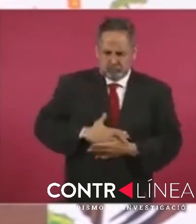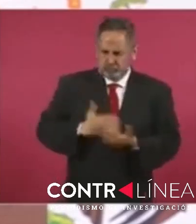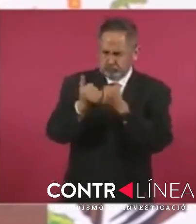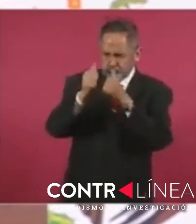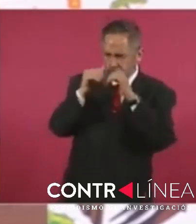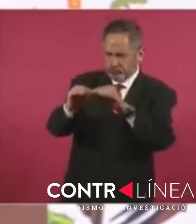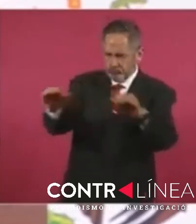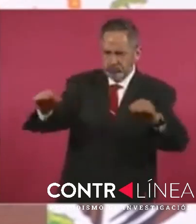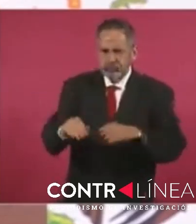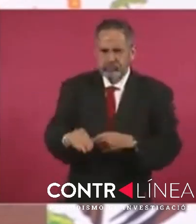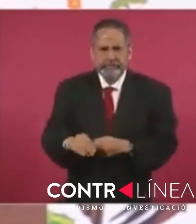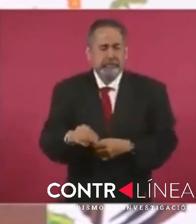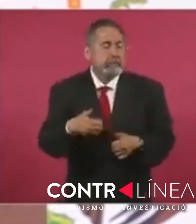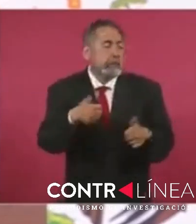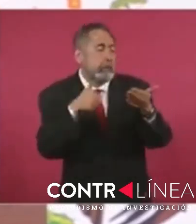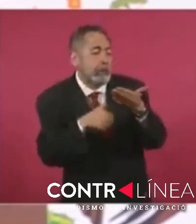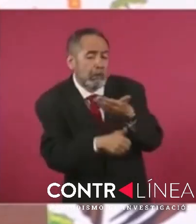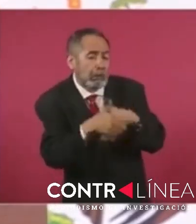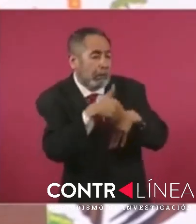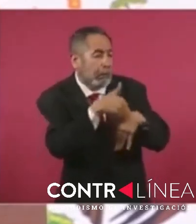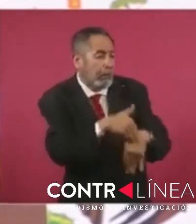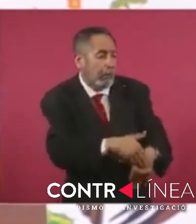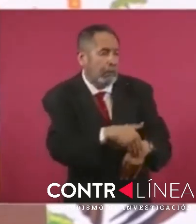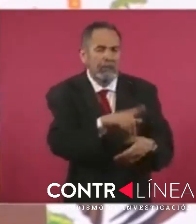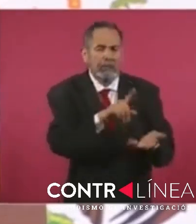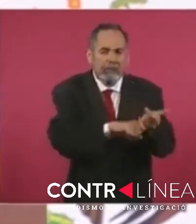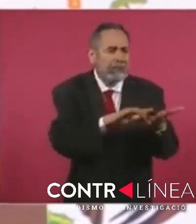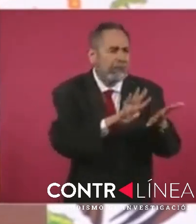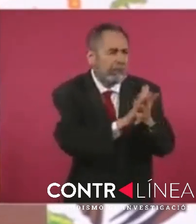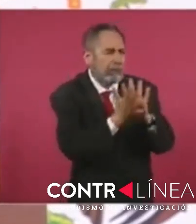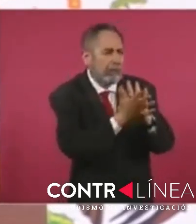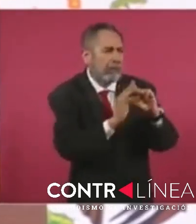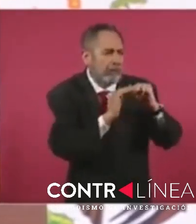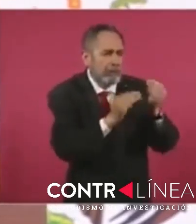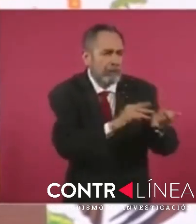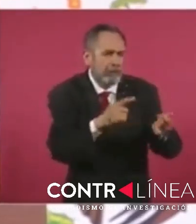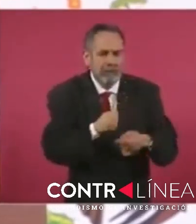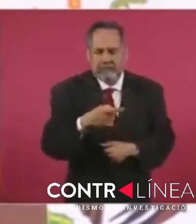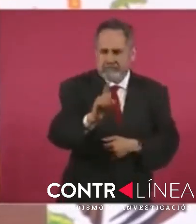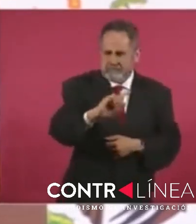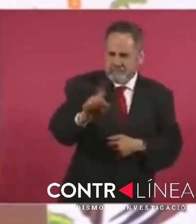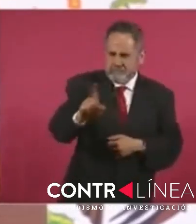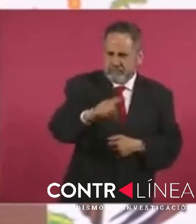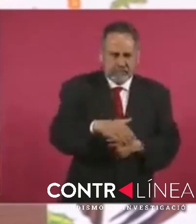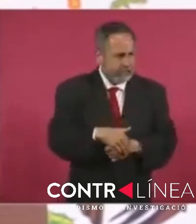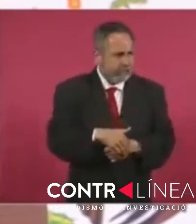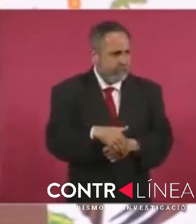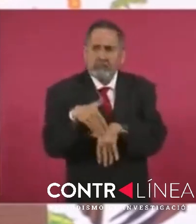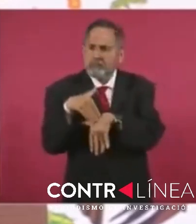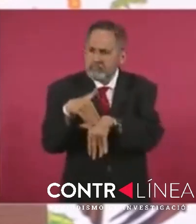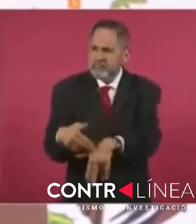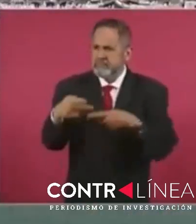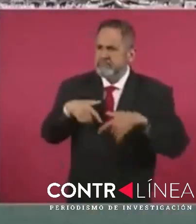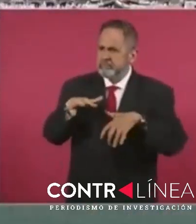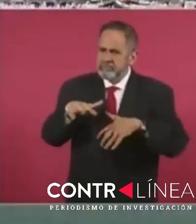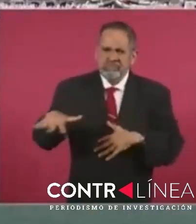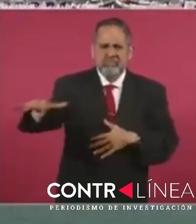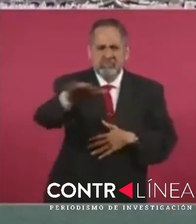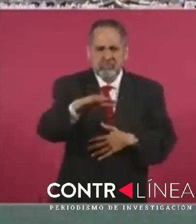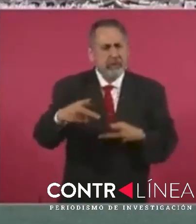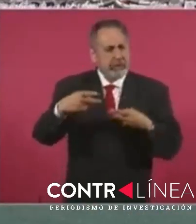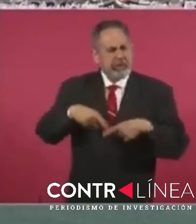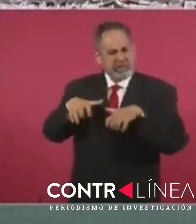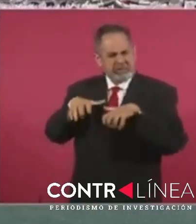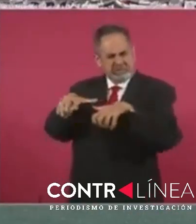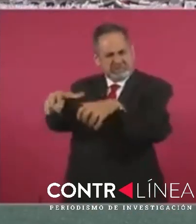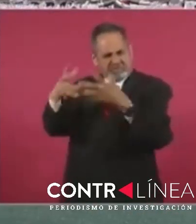al servicio exclusivo de la delincuencia organizada y de la delincuencia de cuello blanco, que estén al